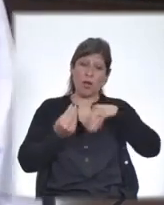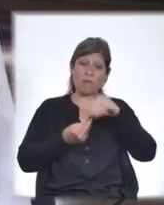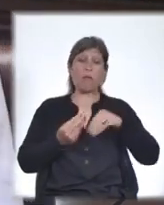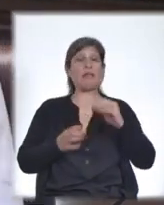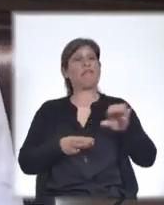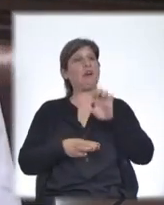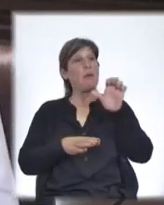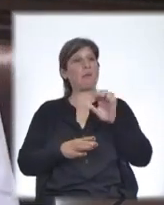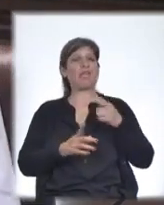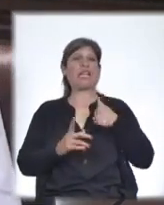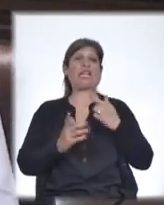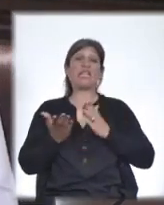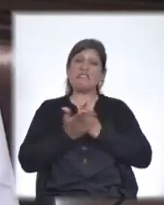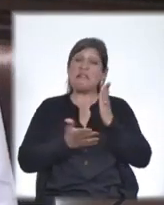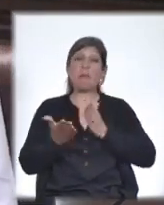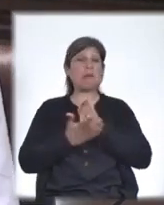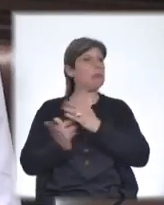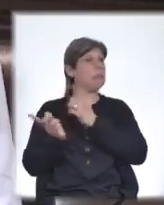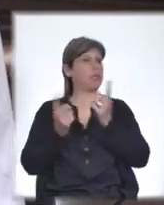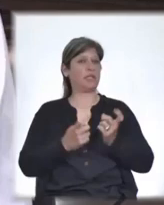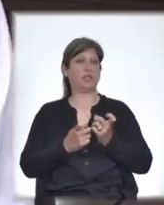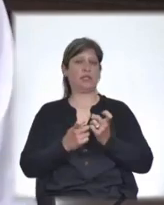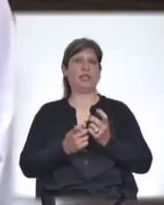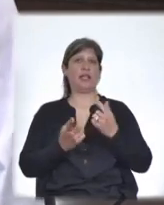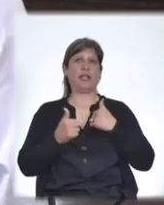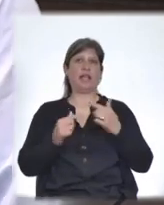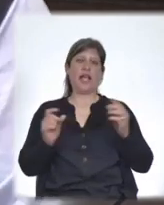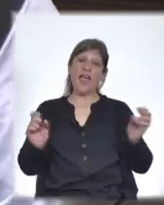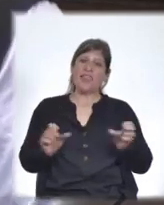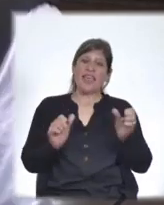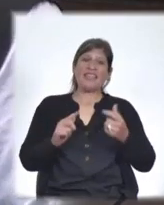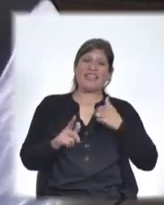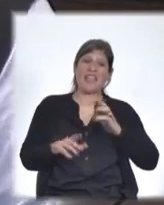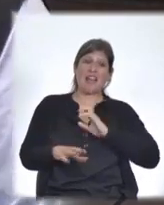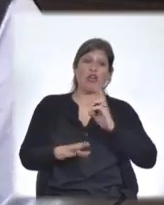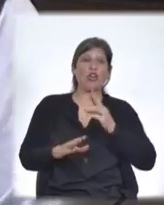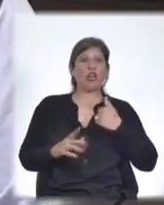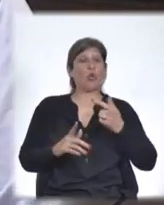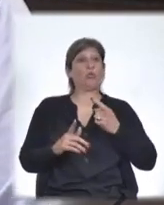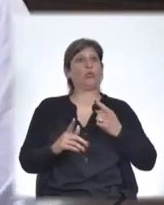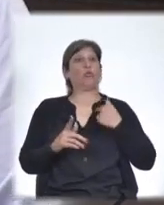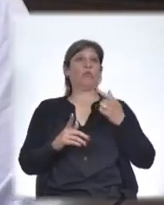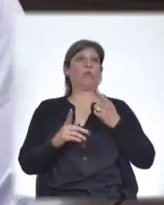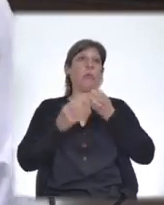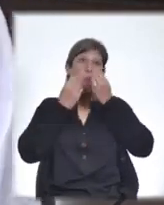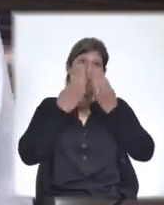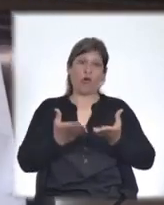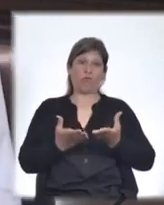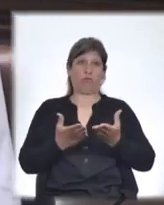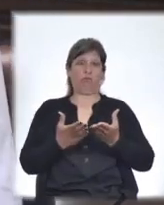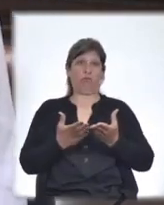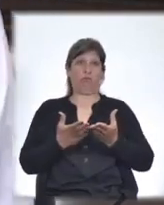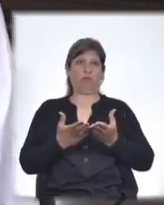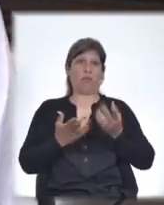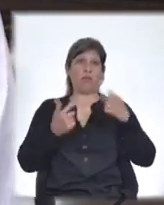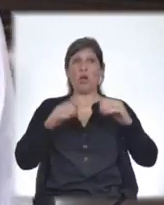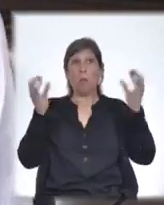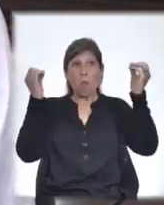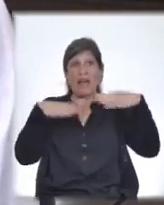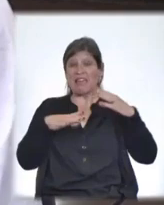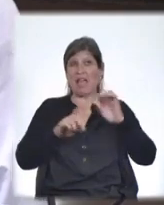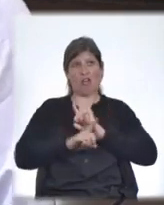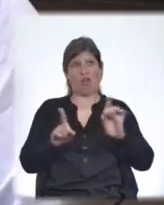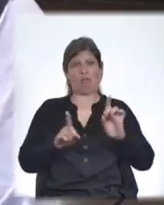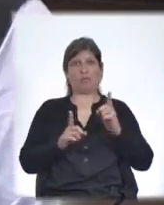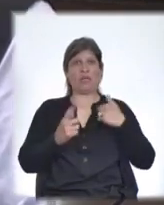tiene la necesidad siempre, siempre, de hacer con los recursos que rindan más. Pero no se hace por arte de magia. Si a ti